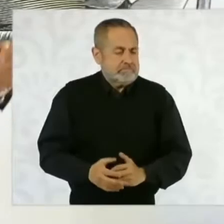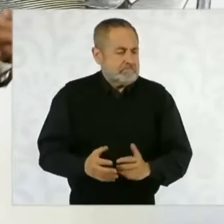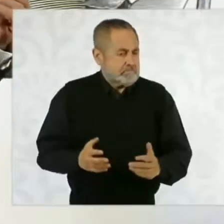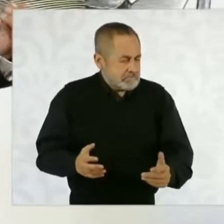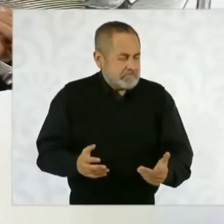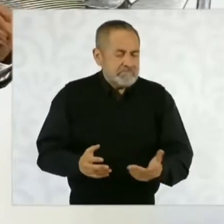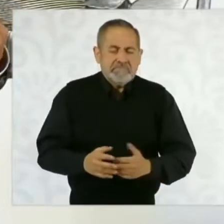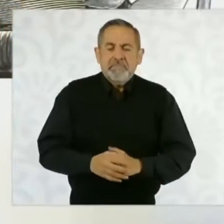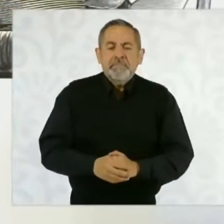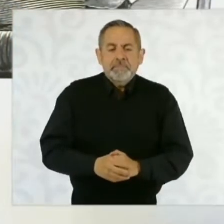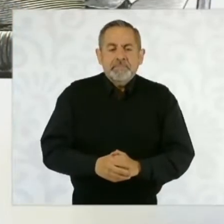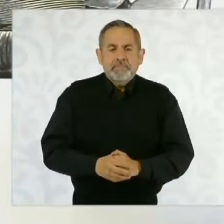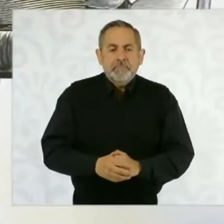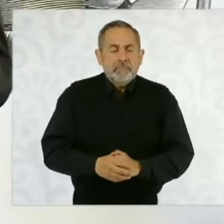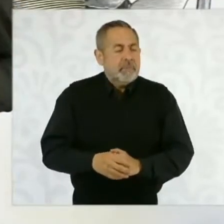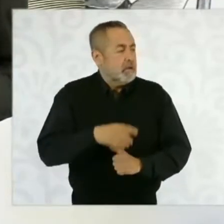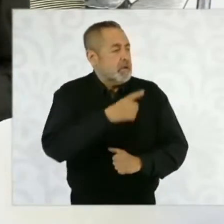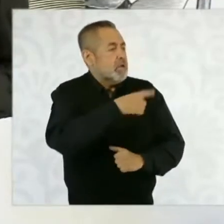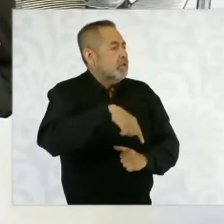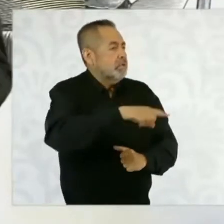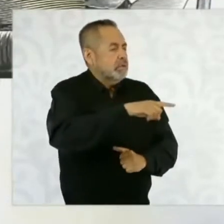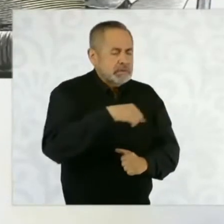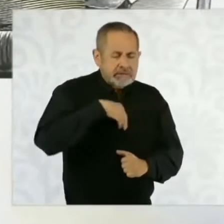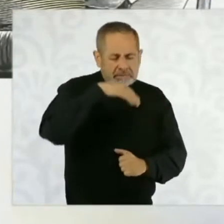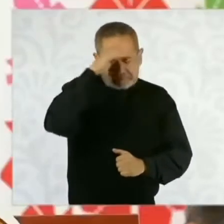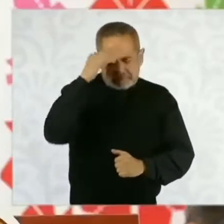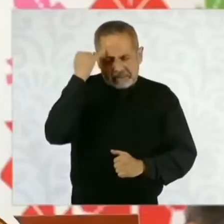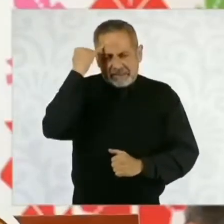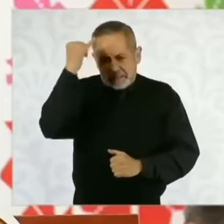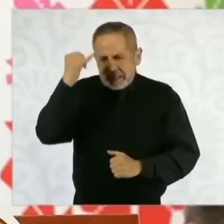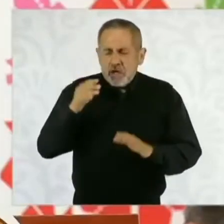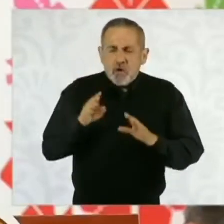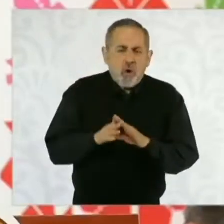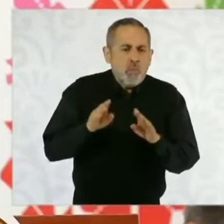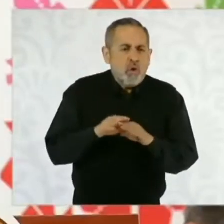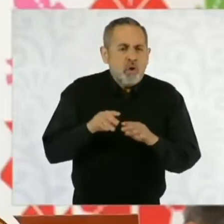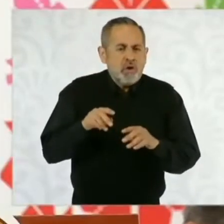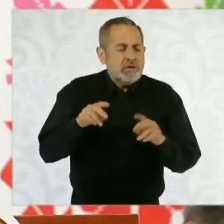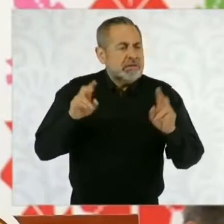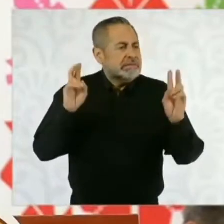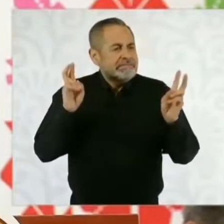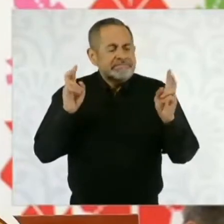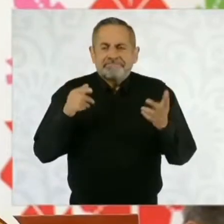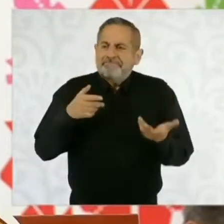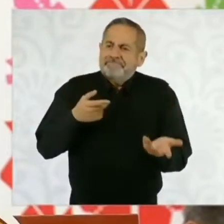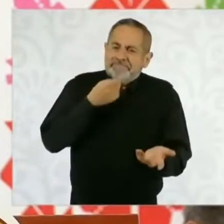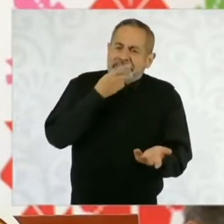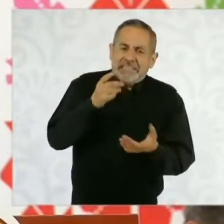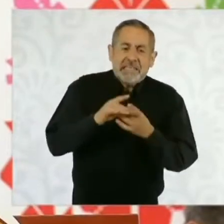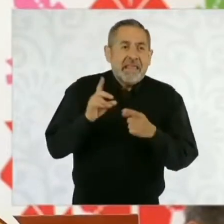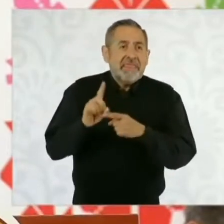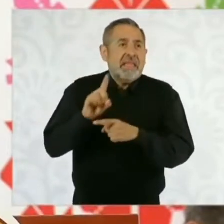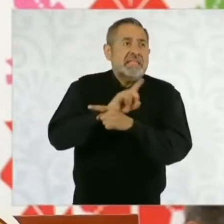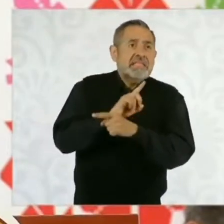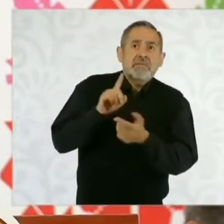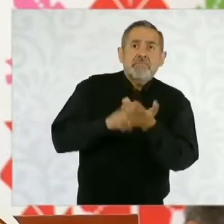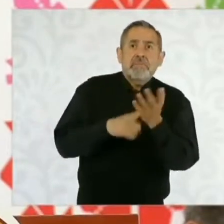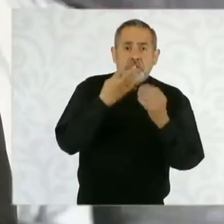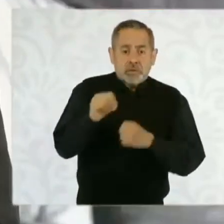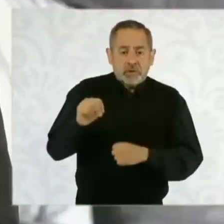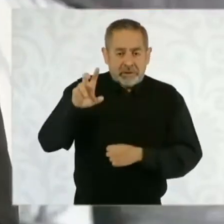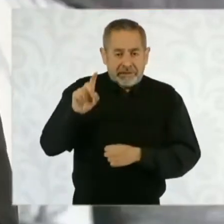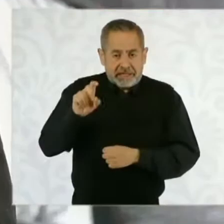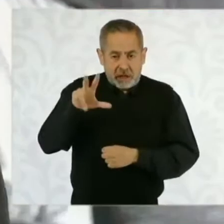¿Cómo pueden entender quienes hablan de productividad que este país, particularmente desde